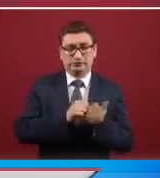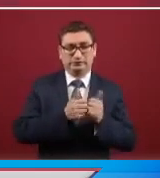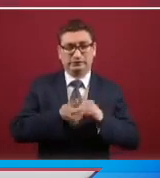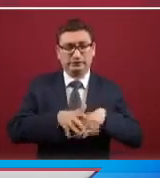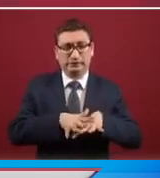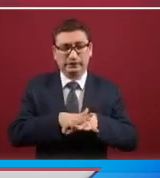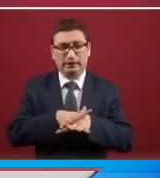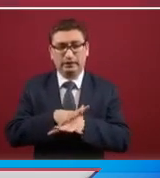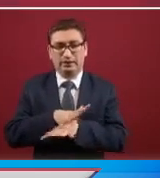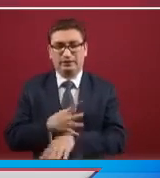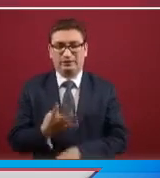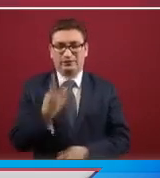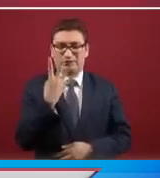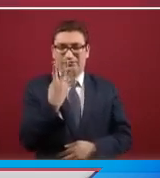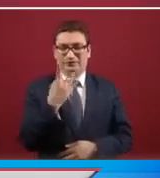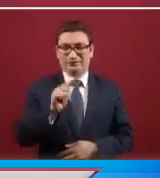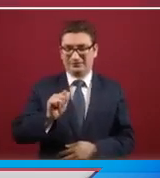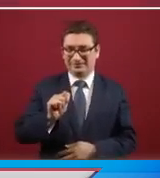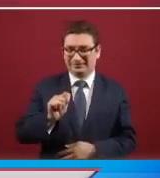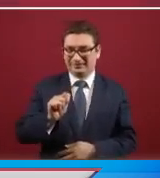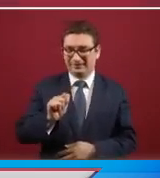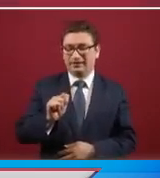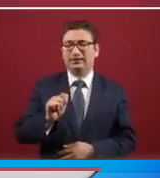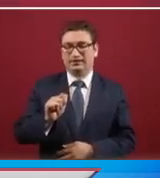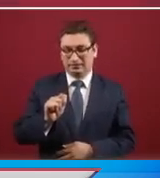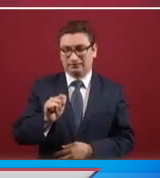la 4T,